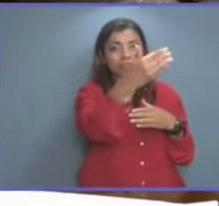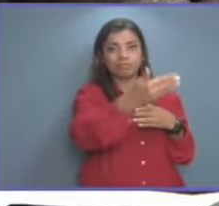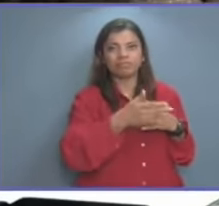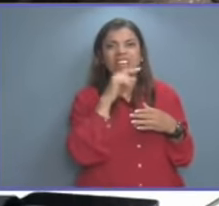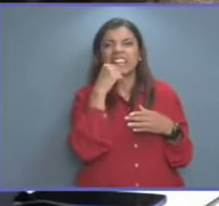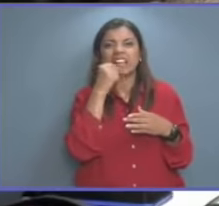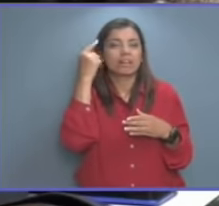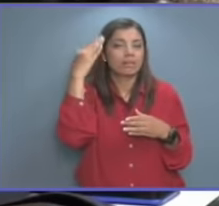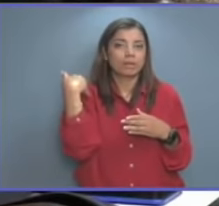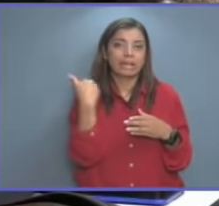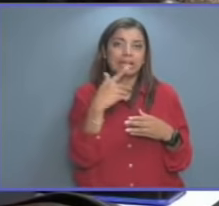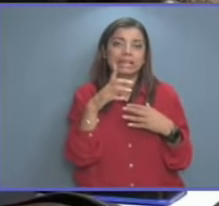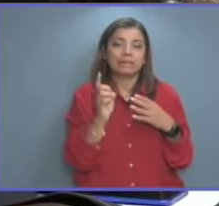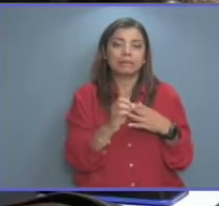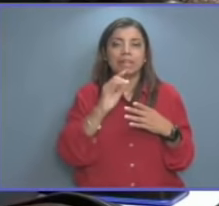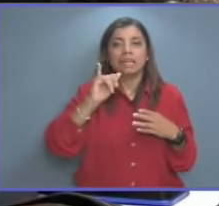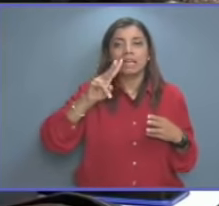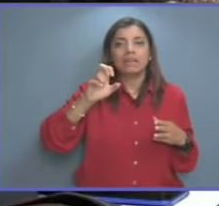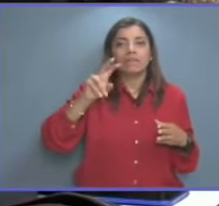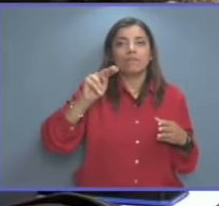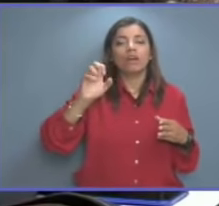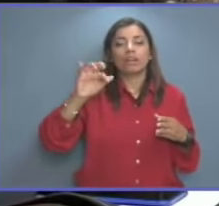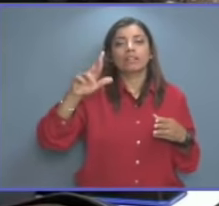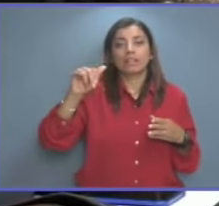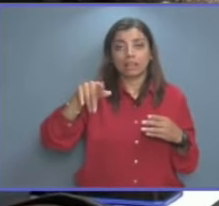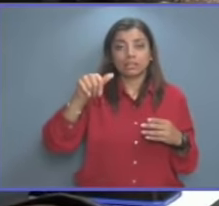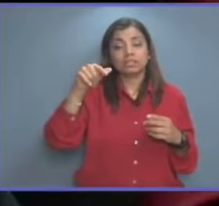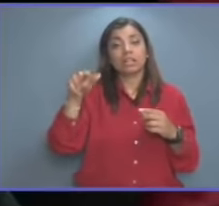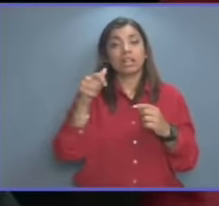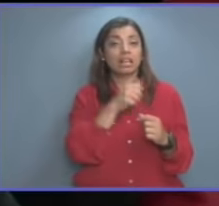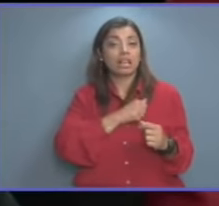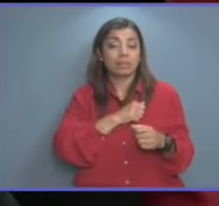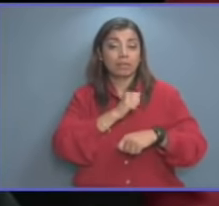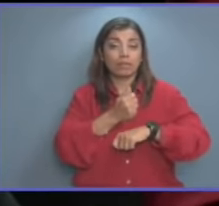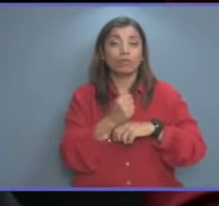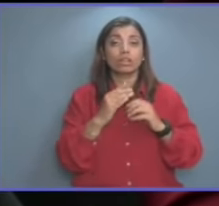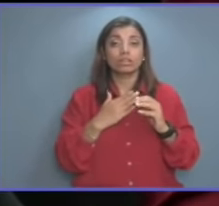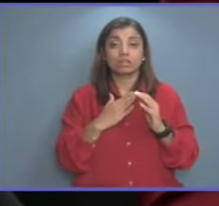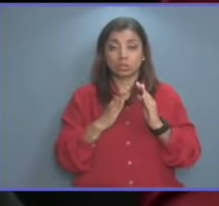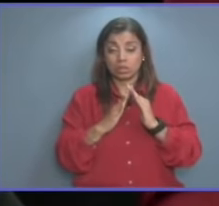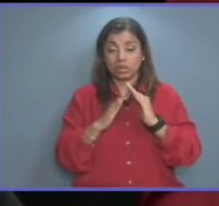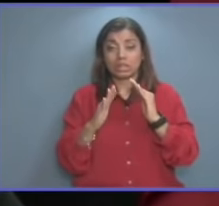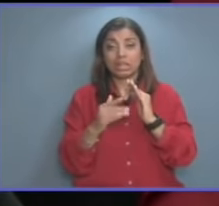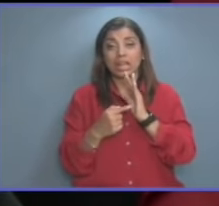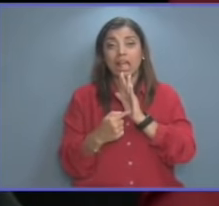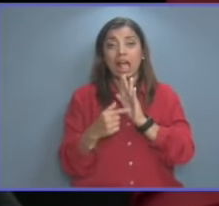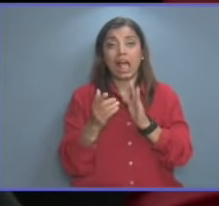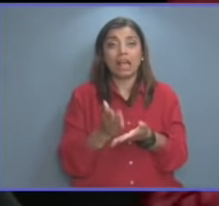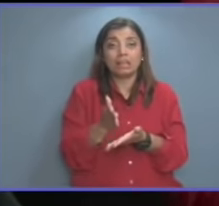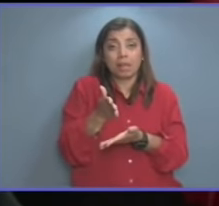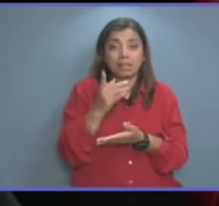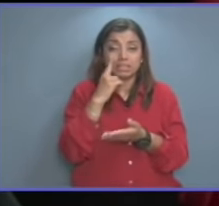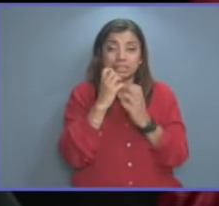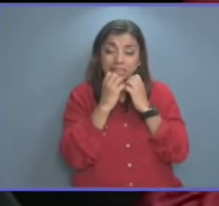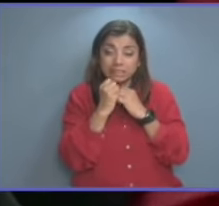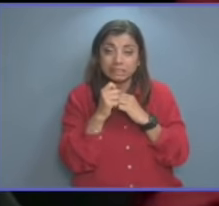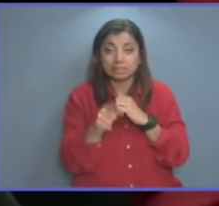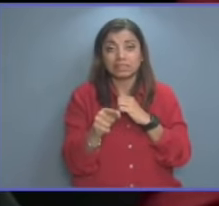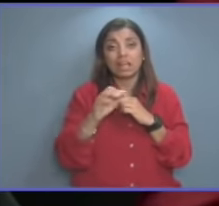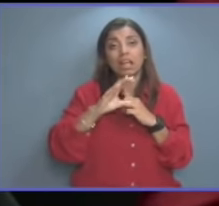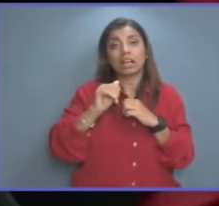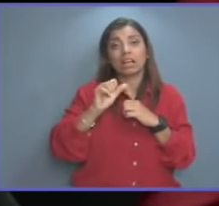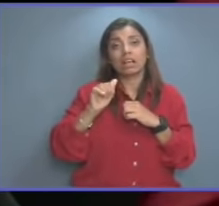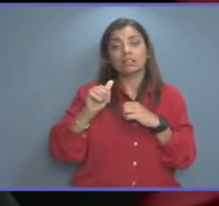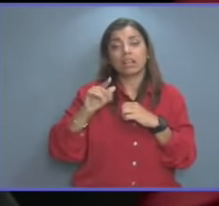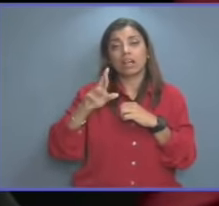como representante de la fundación casa rol y de el salvador quien aportó con base a su experiencia aspectos importantes